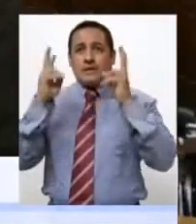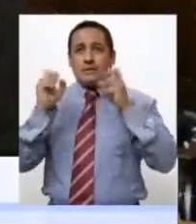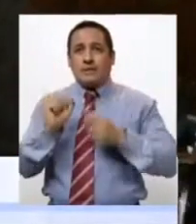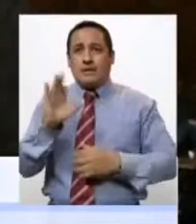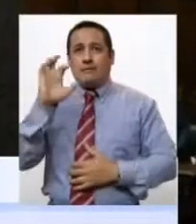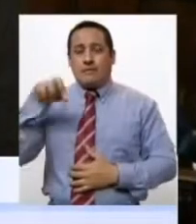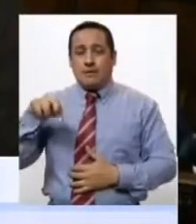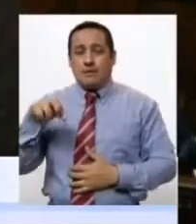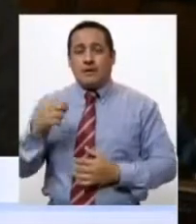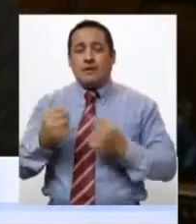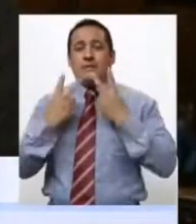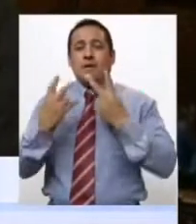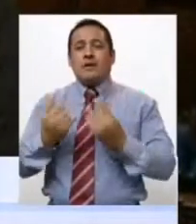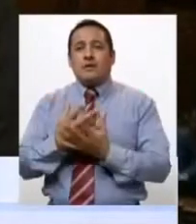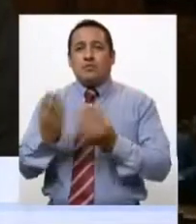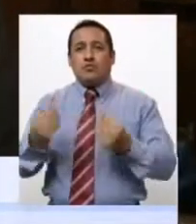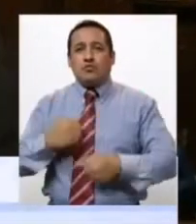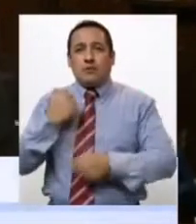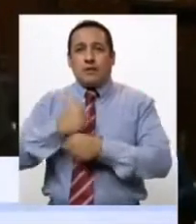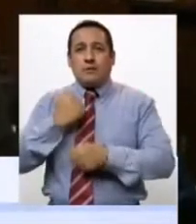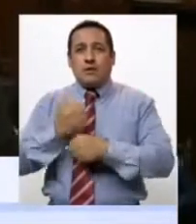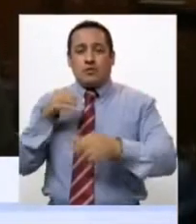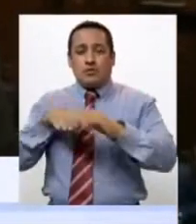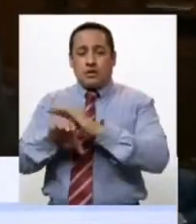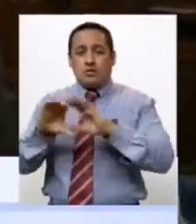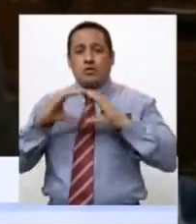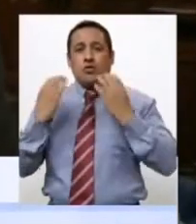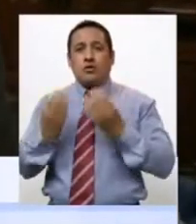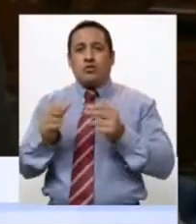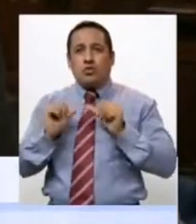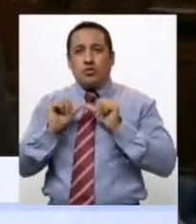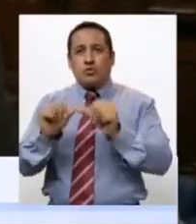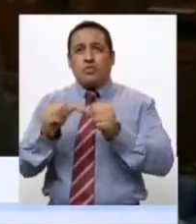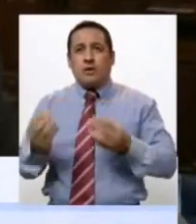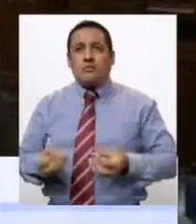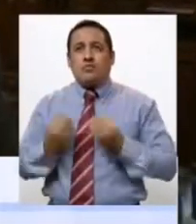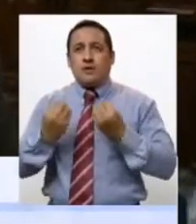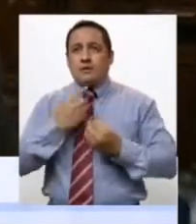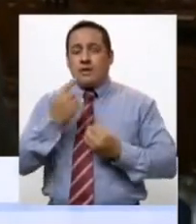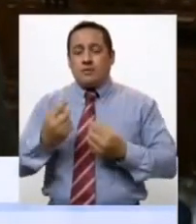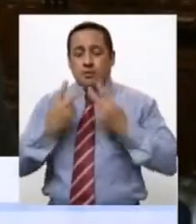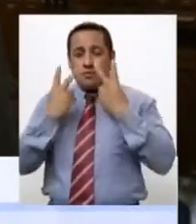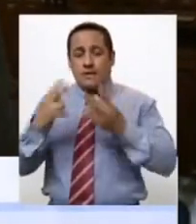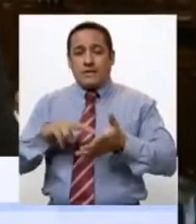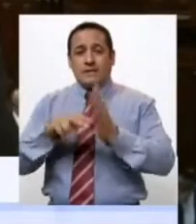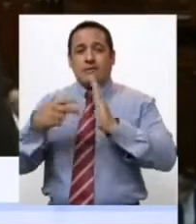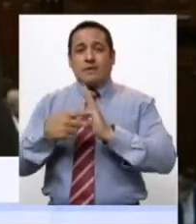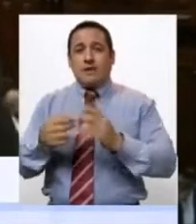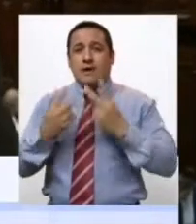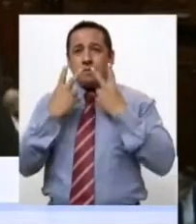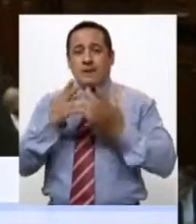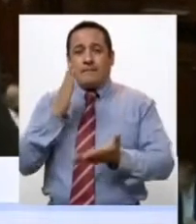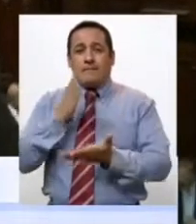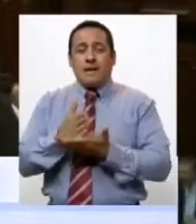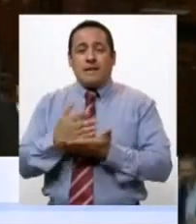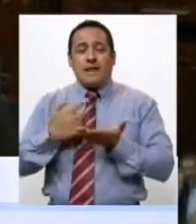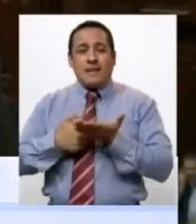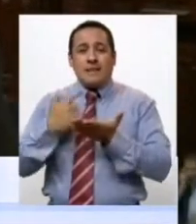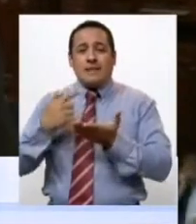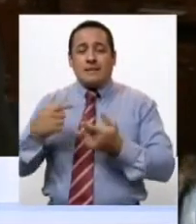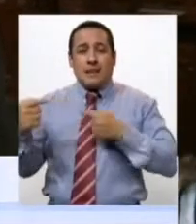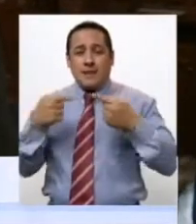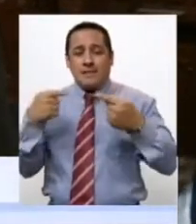de las AFP. La agenda del Pleno del Parlamento todavía continúa porque aún está por verse lo que va a ser parte del debate